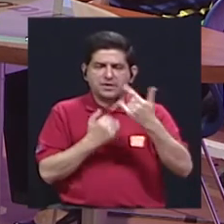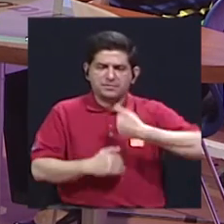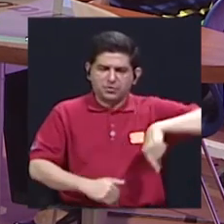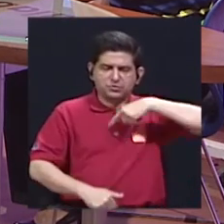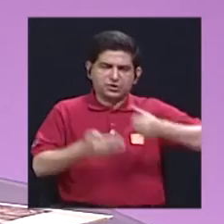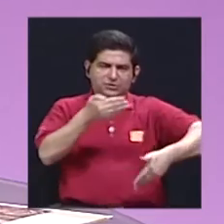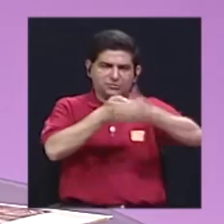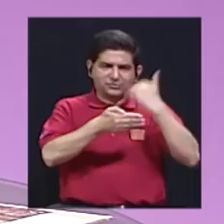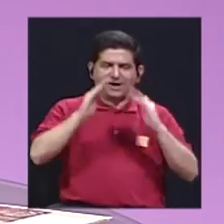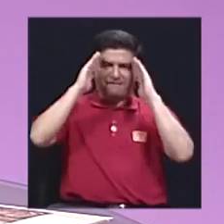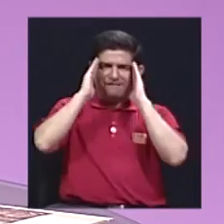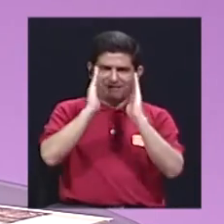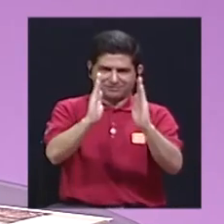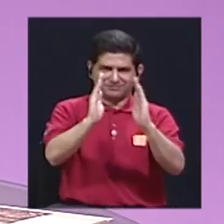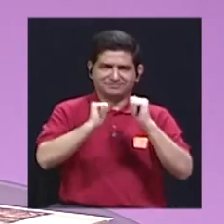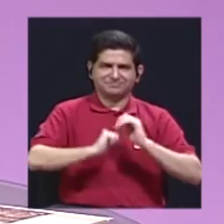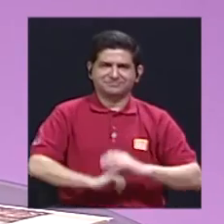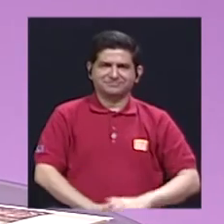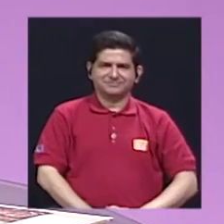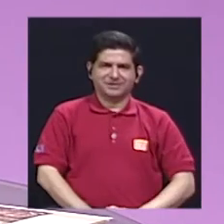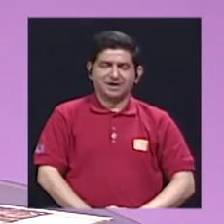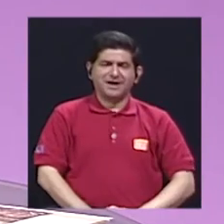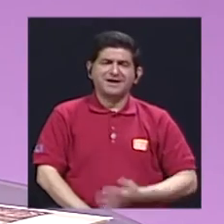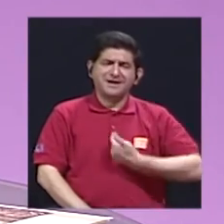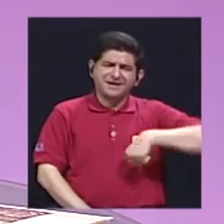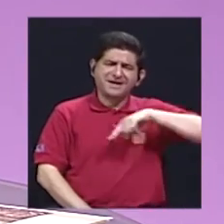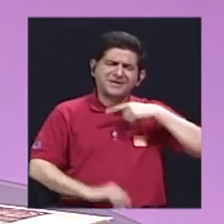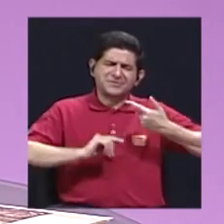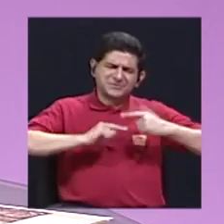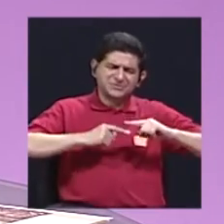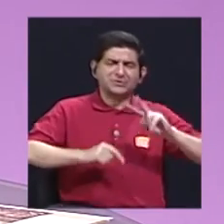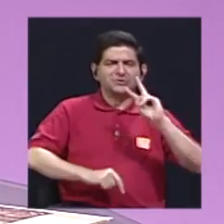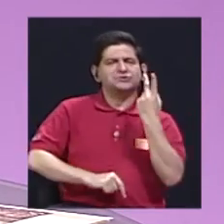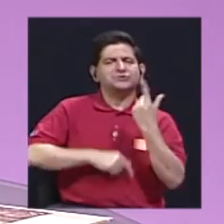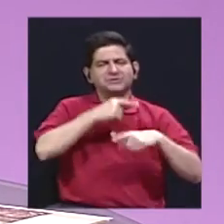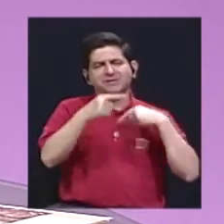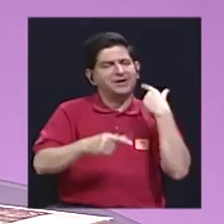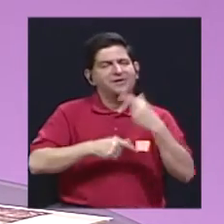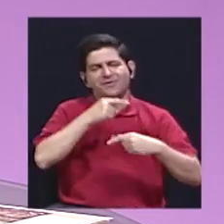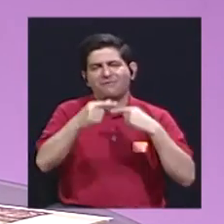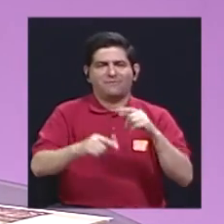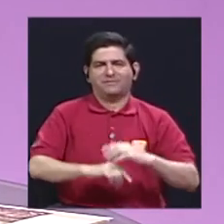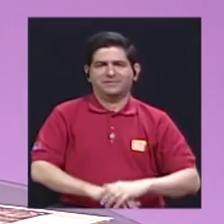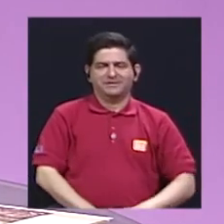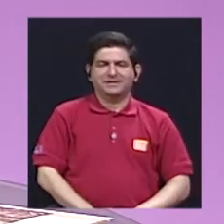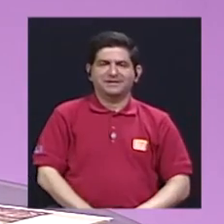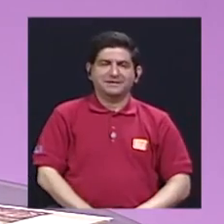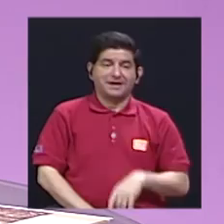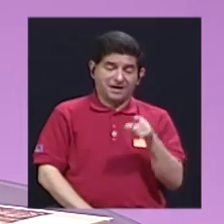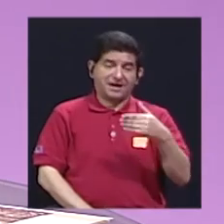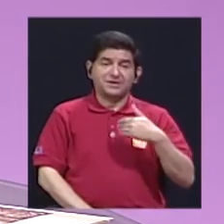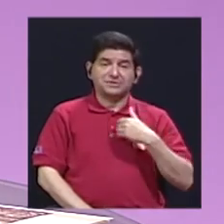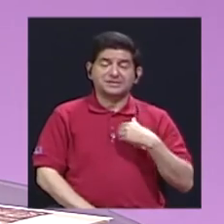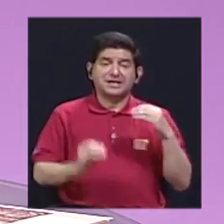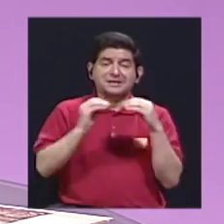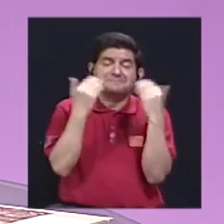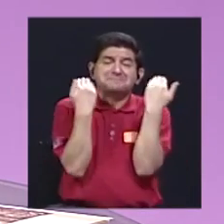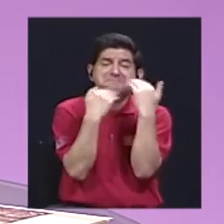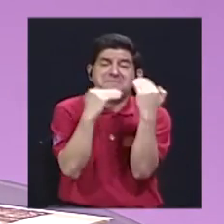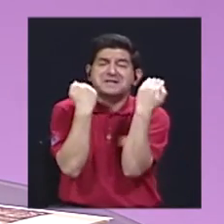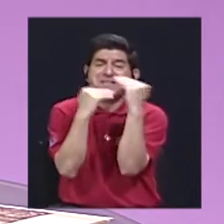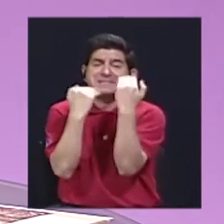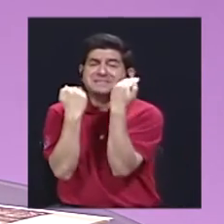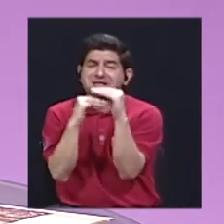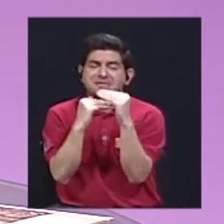atendemos y nos da dolor porque estas segundas generaciones tienen todavía mayores limitaciones